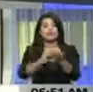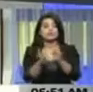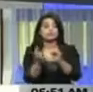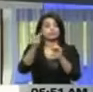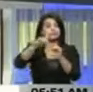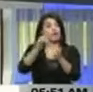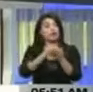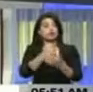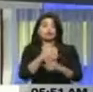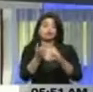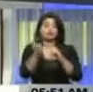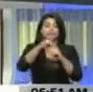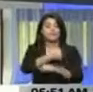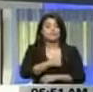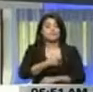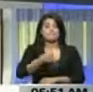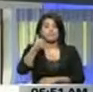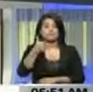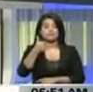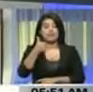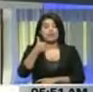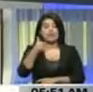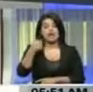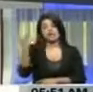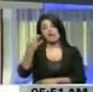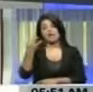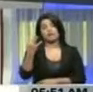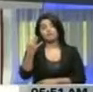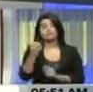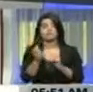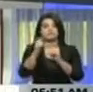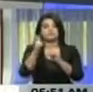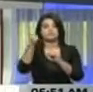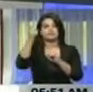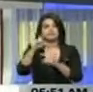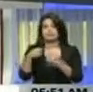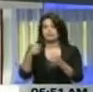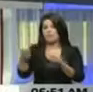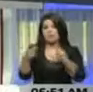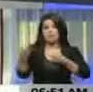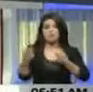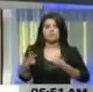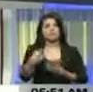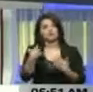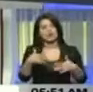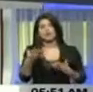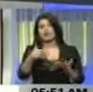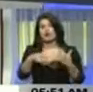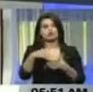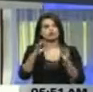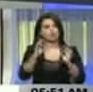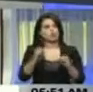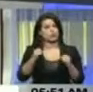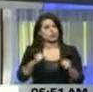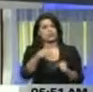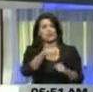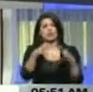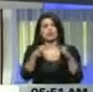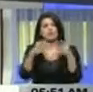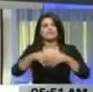nuevo ajuste con el precio real y vuelven a subir la póliza. Ha sido un negocio redondo la de la